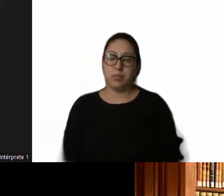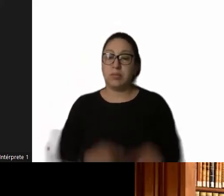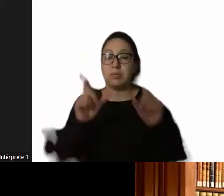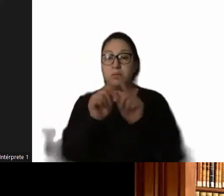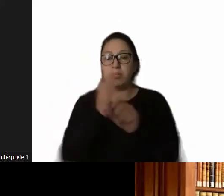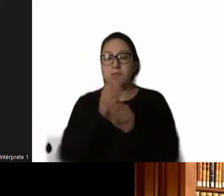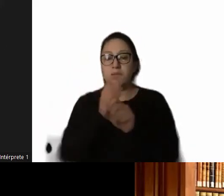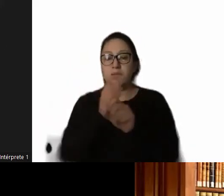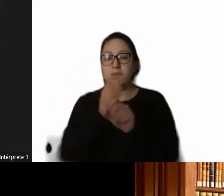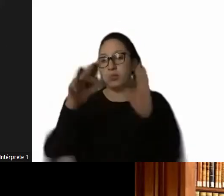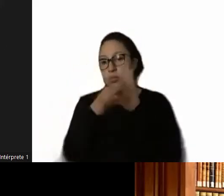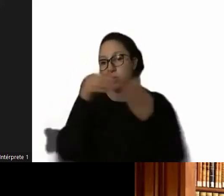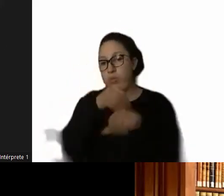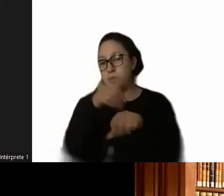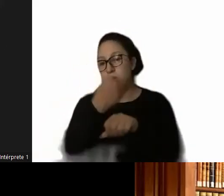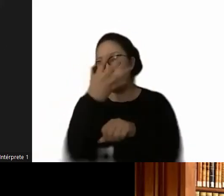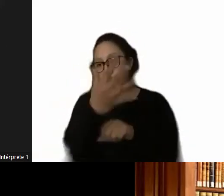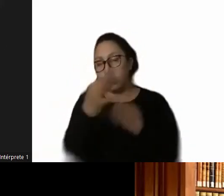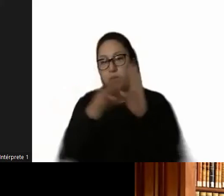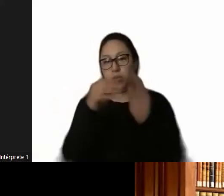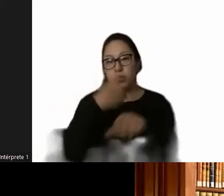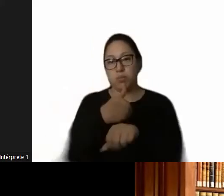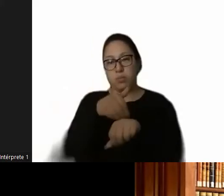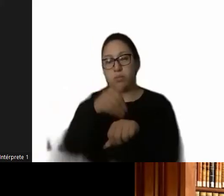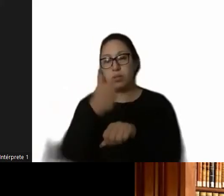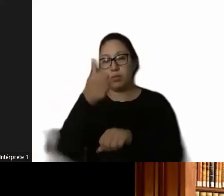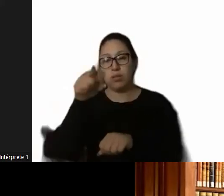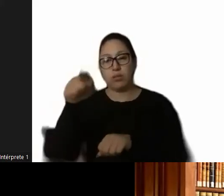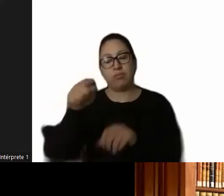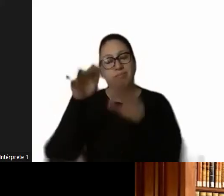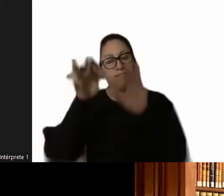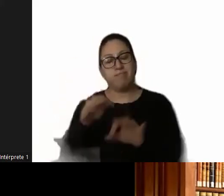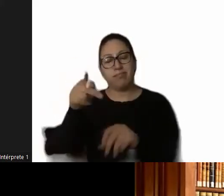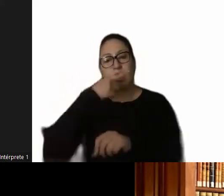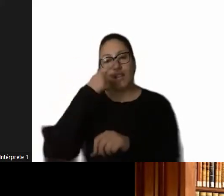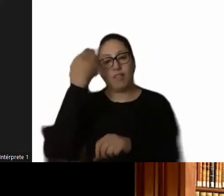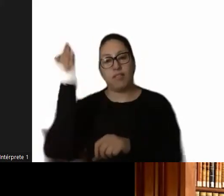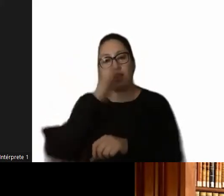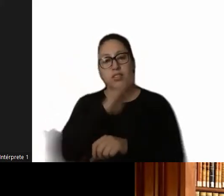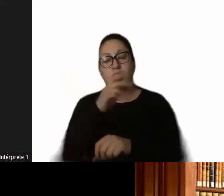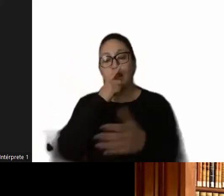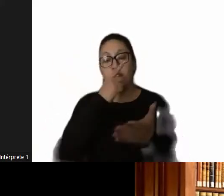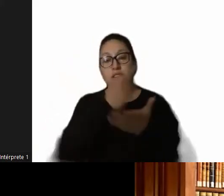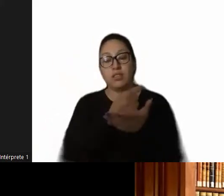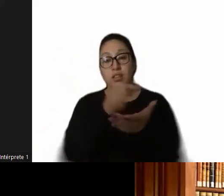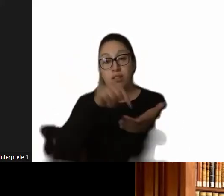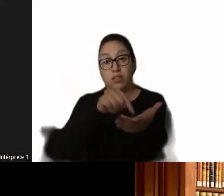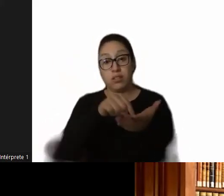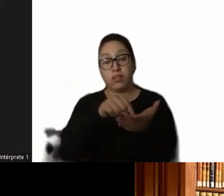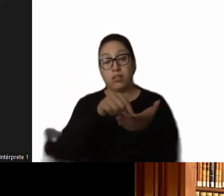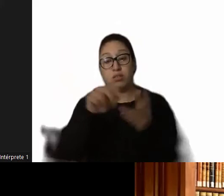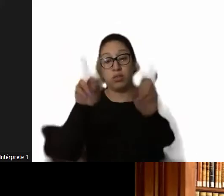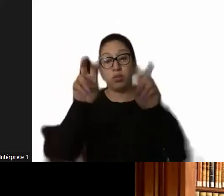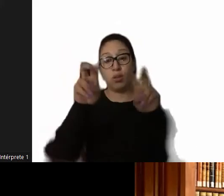y 6, no es cierto, es falso de toda falsedad que estipule o establezca cuál es la